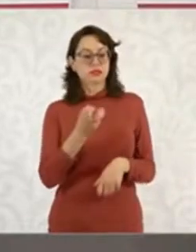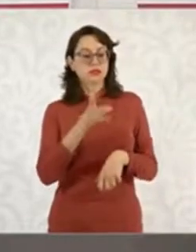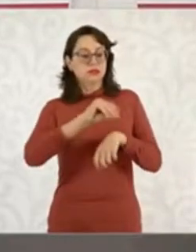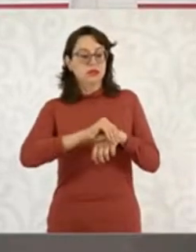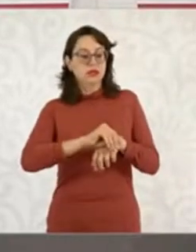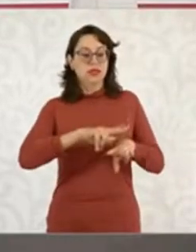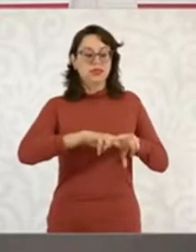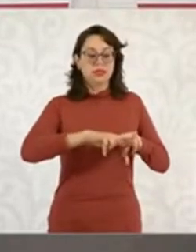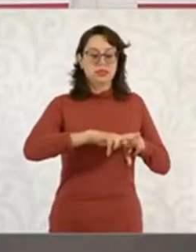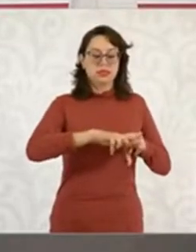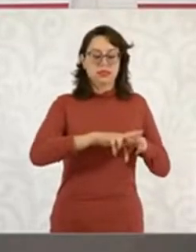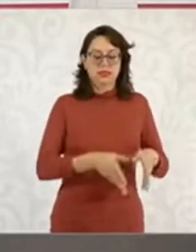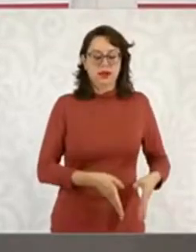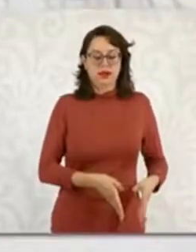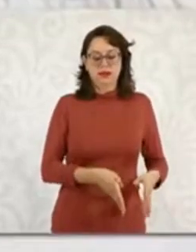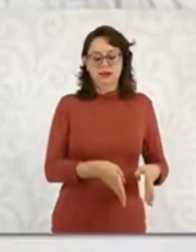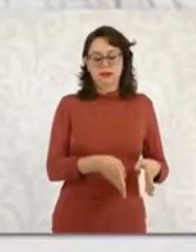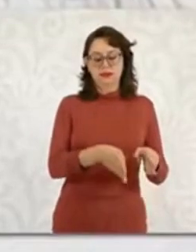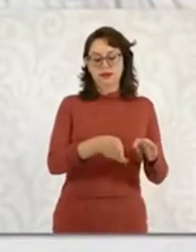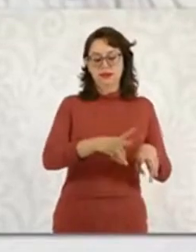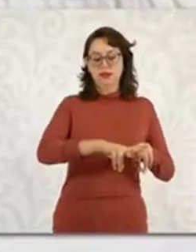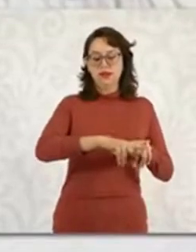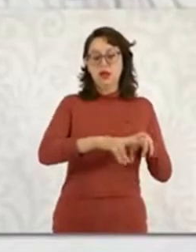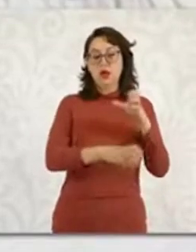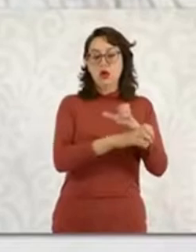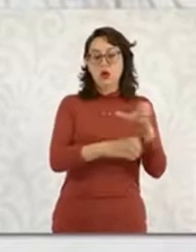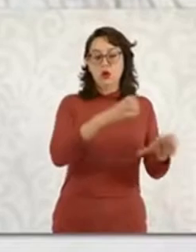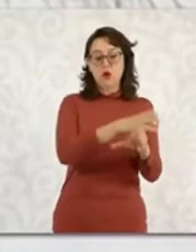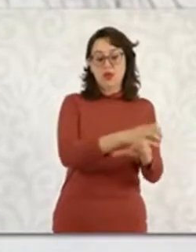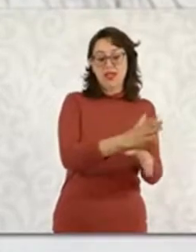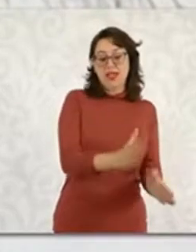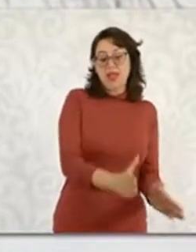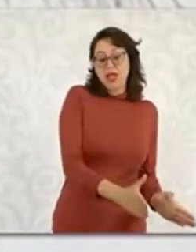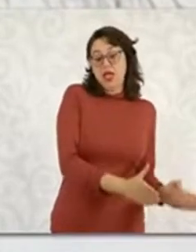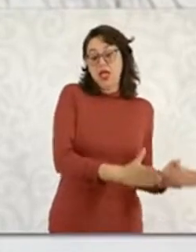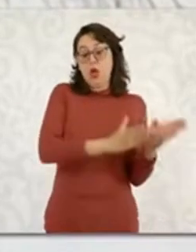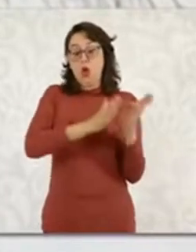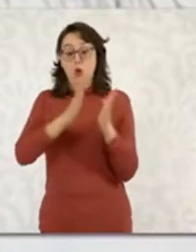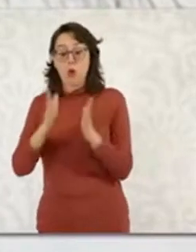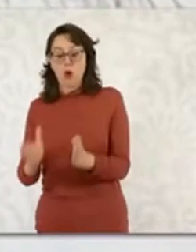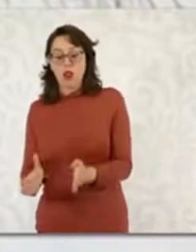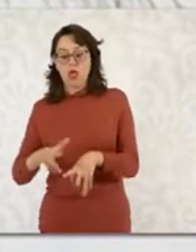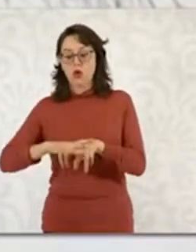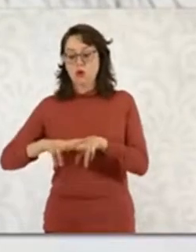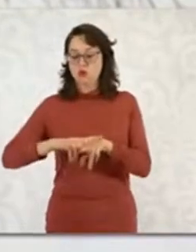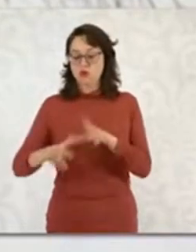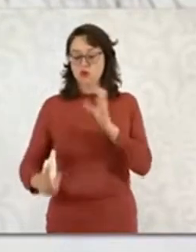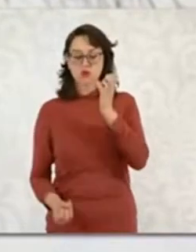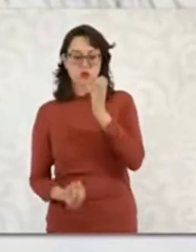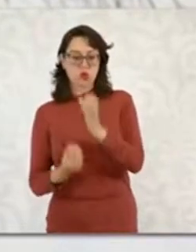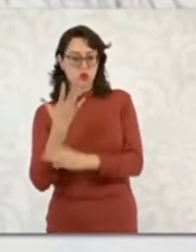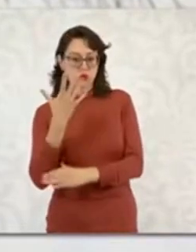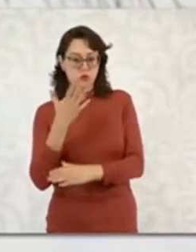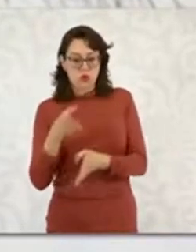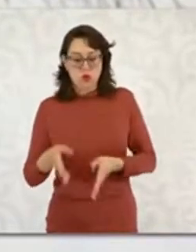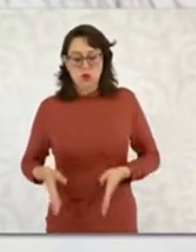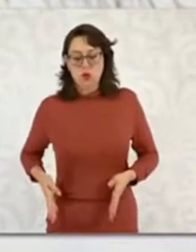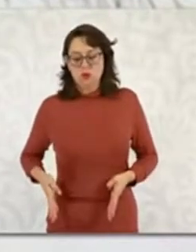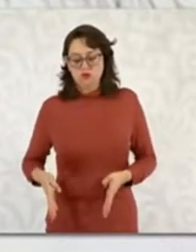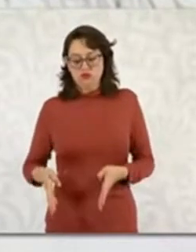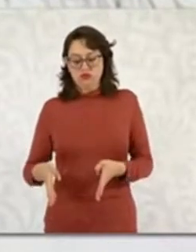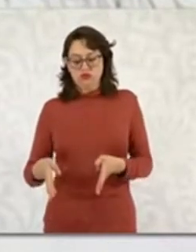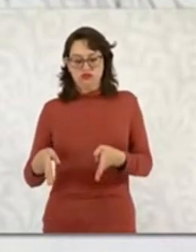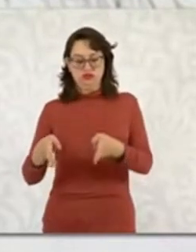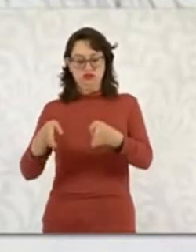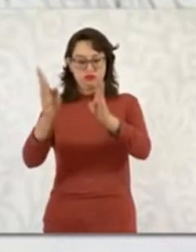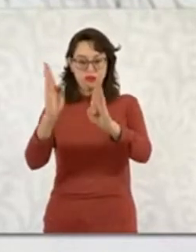de carga, en el mismo, no en las mismas vías, se construyen nuevas vías, pero se llama derecho de